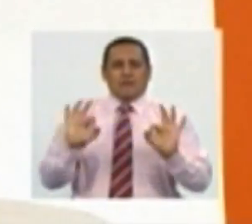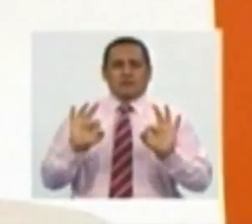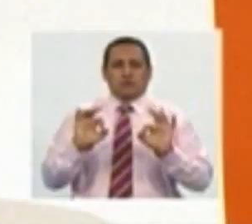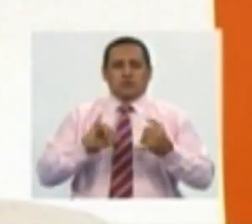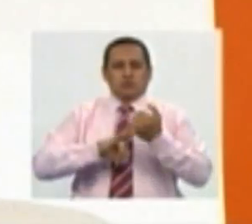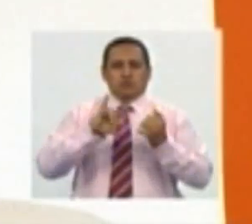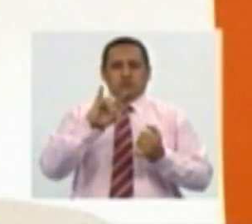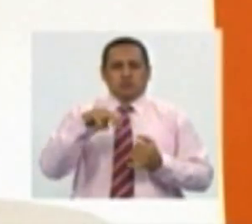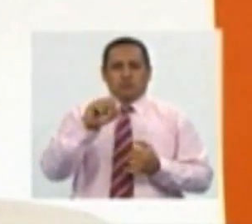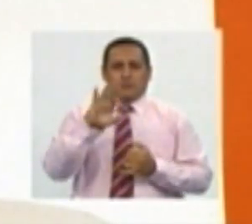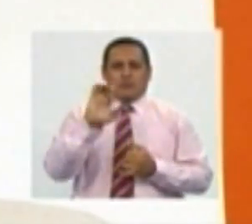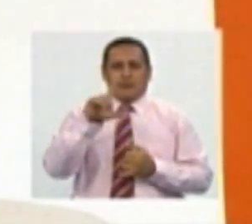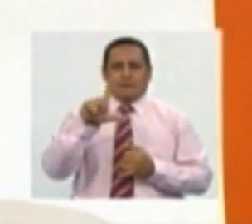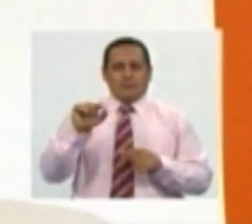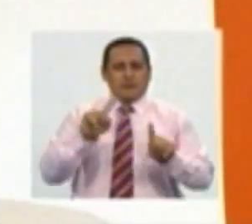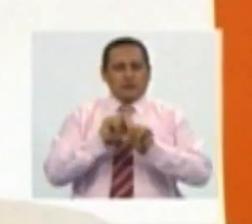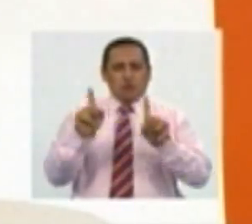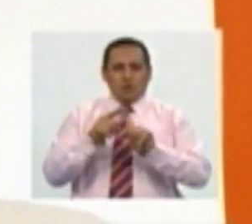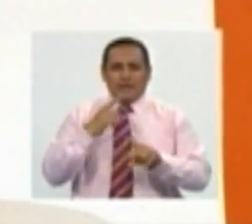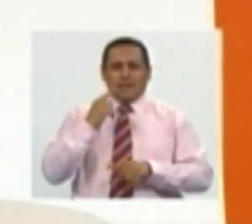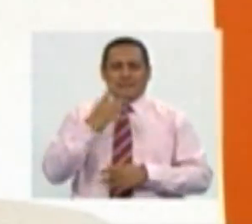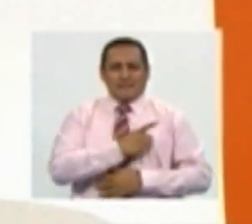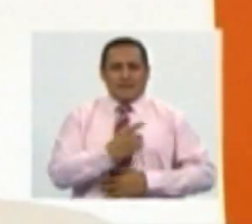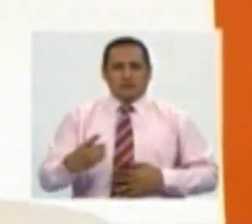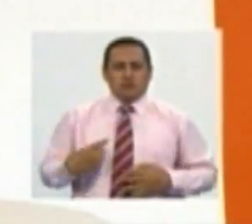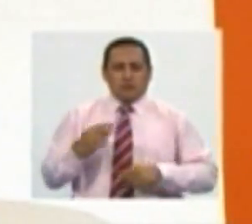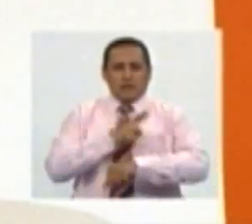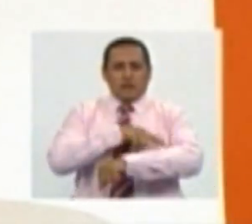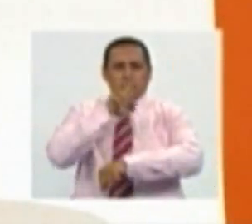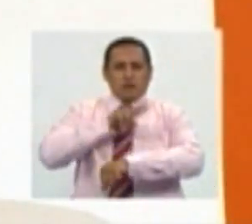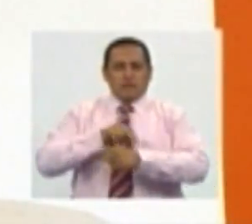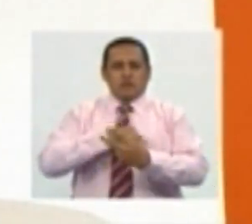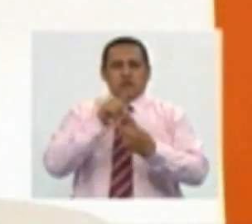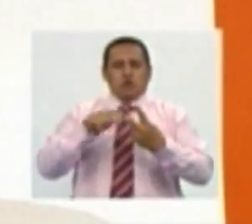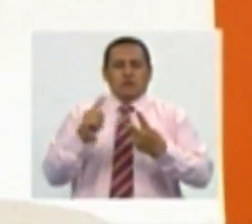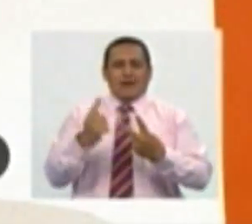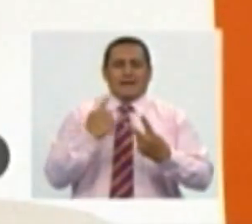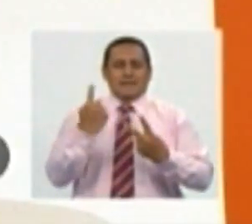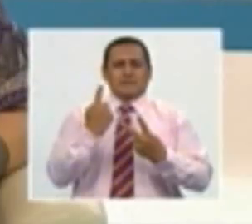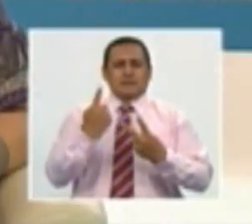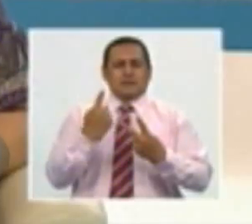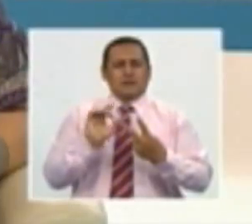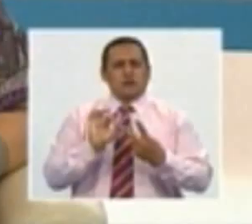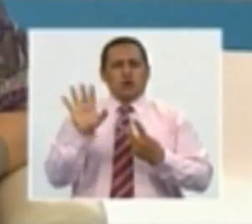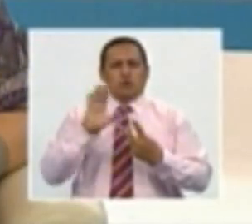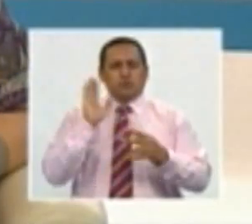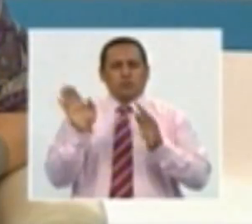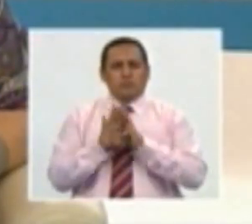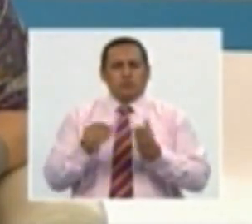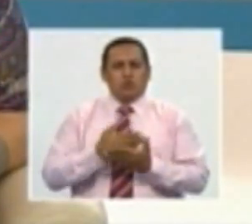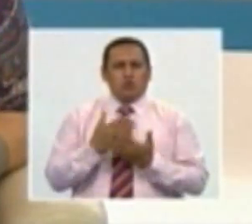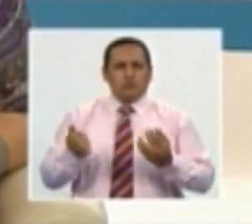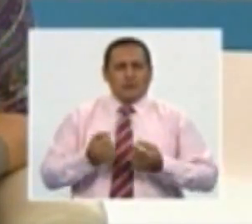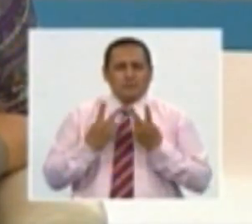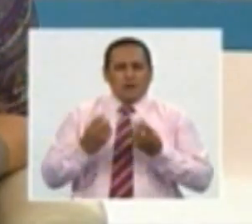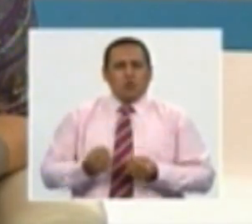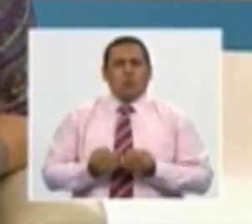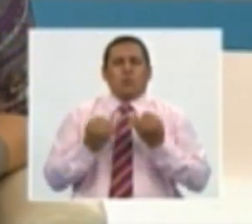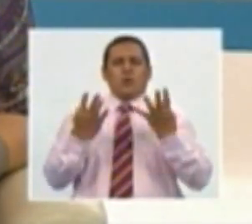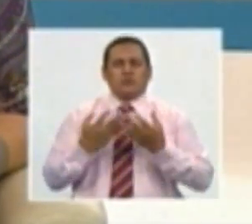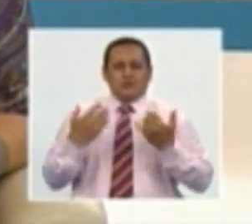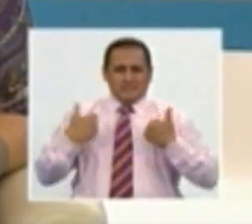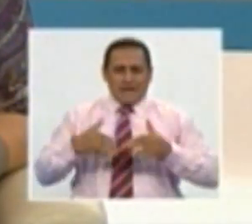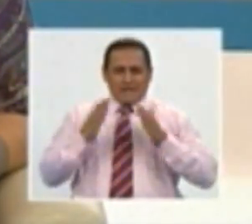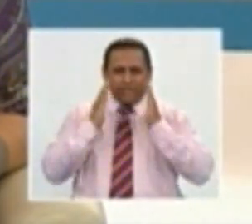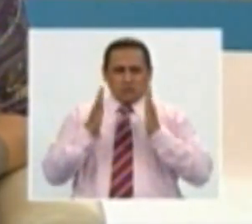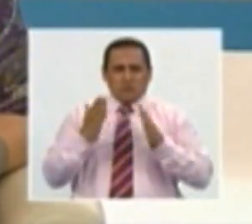SUNAFIL, ya la denuncia no la hago ante la dirección regional, sino la hago ante la SUNAFIL. Y respecto de estos casos, más o menos, ¿cuántos ha